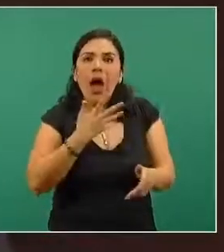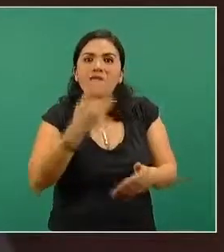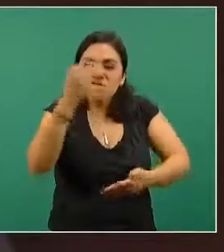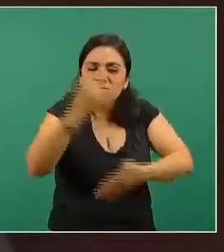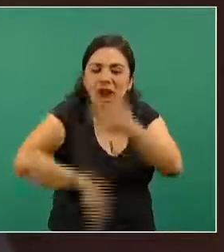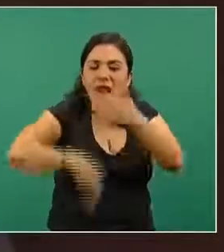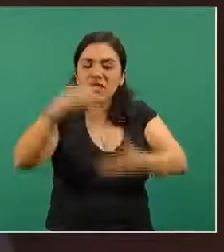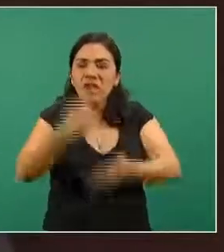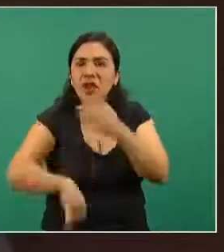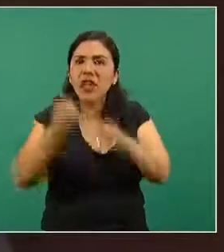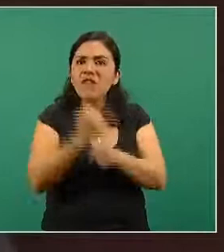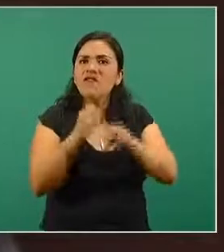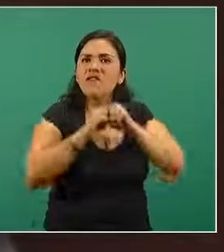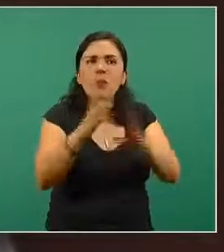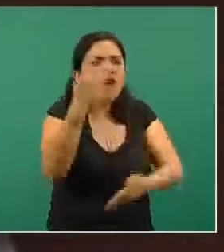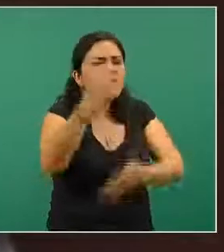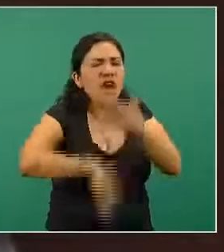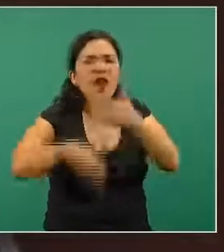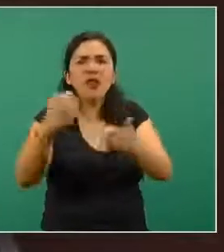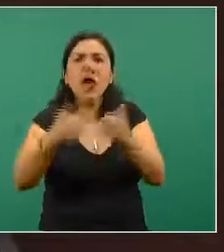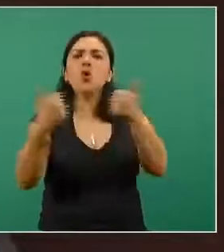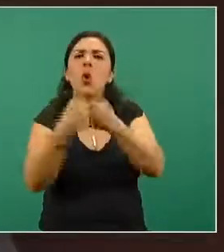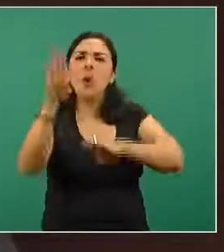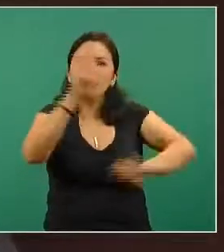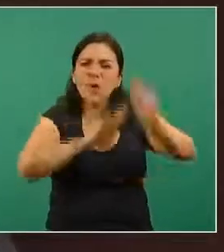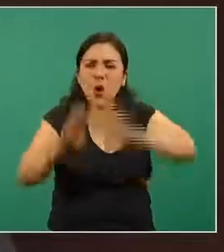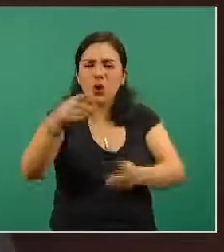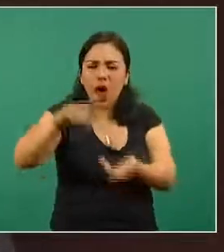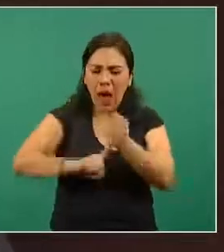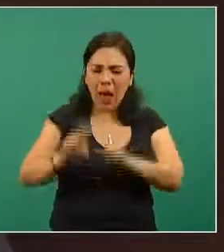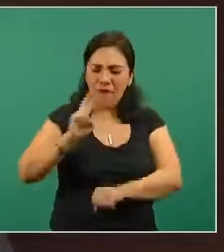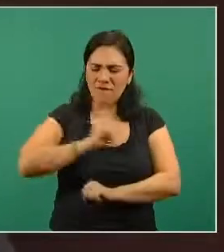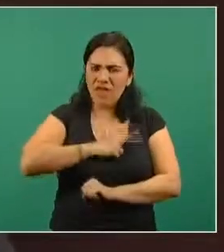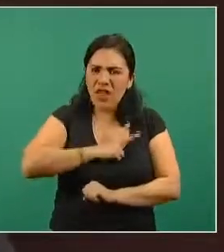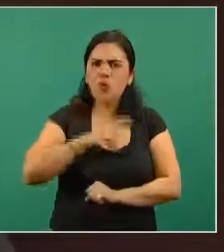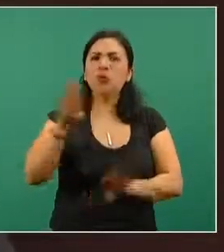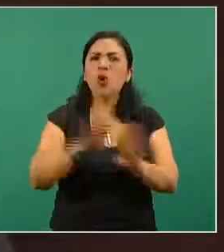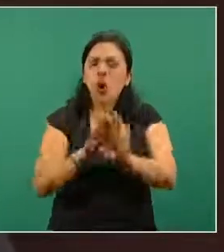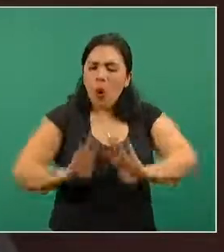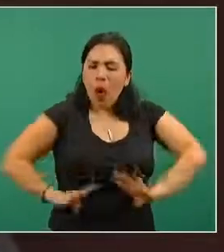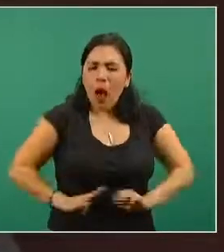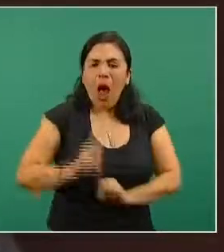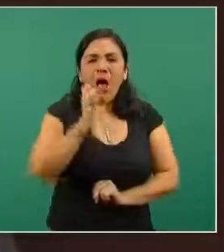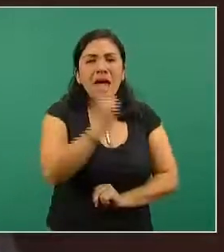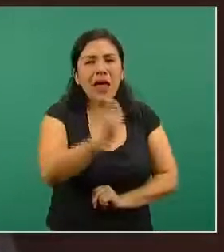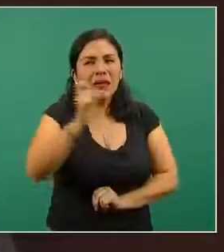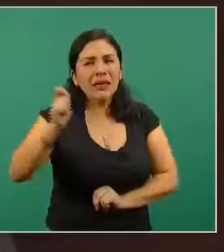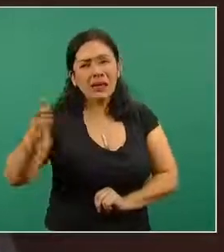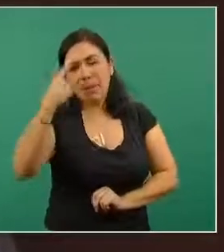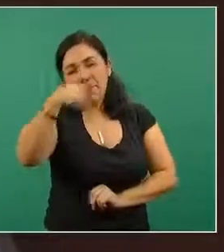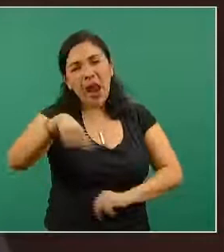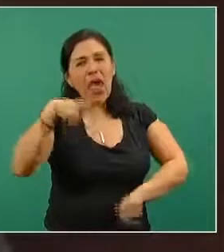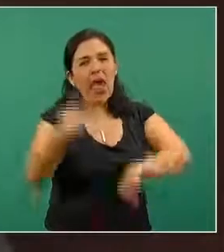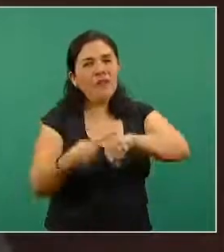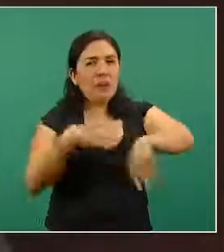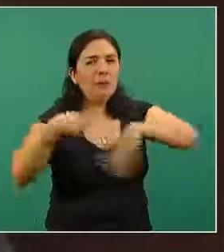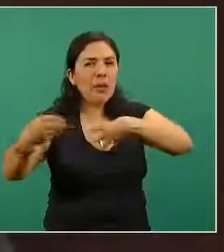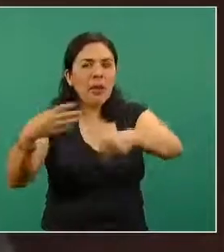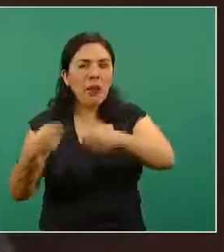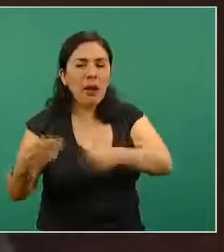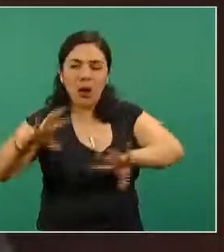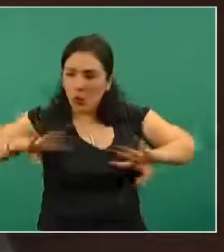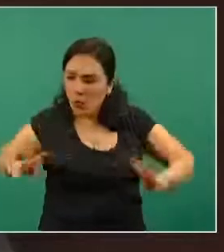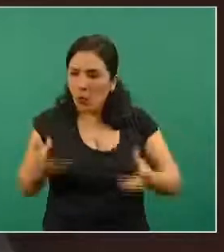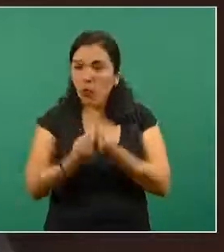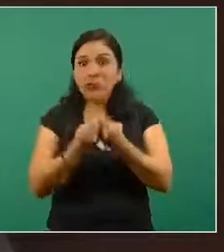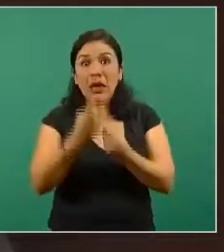información que se tenía, tanto con la biología del virus, pero también con su comportamiento epidemiológico, con el impacto que pudiera